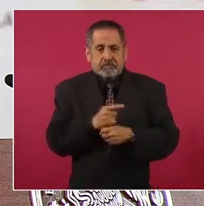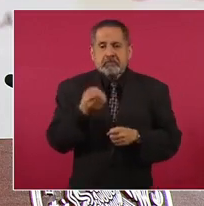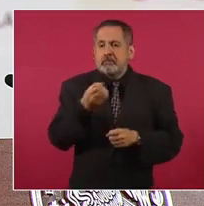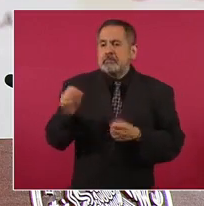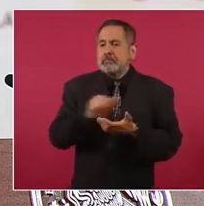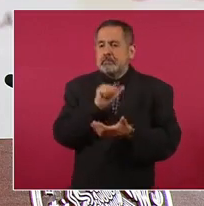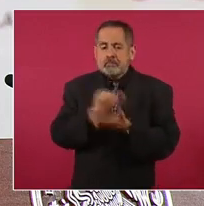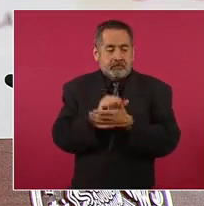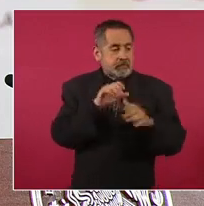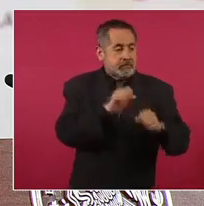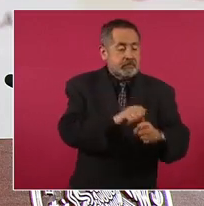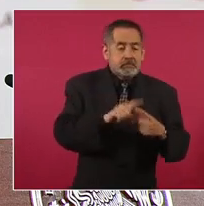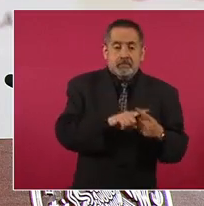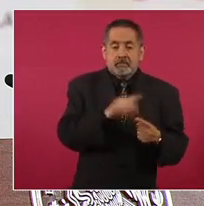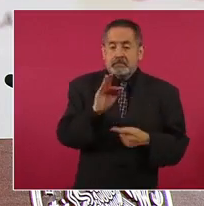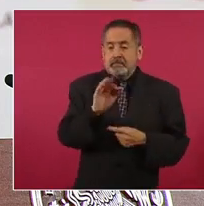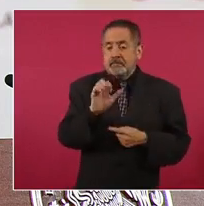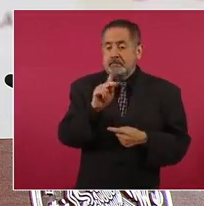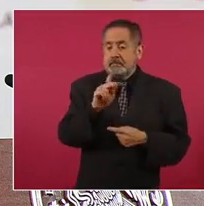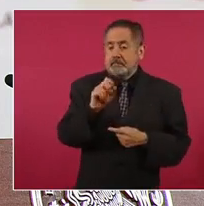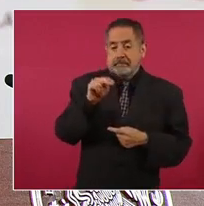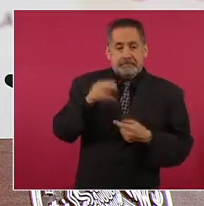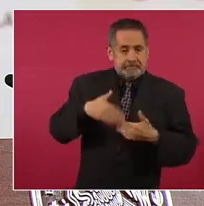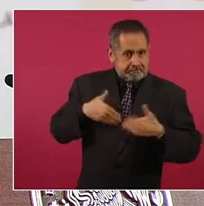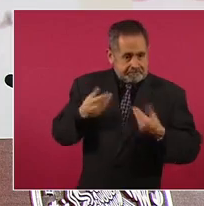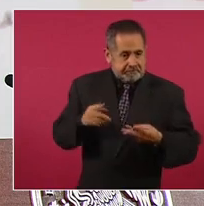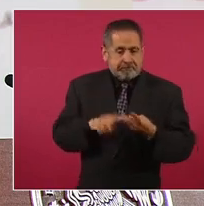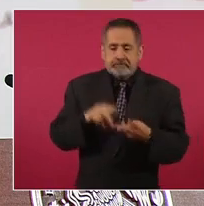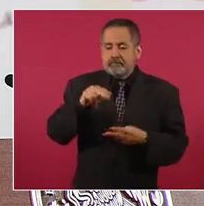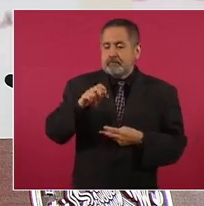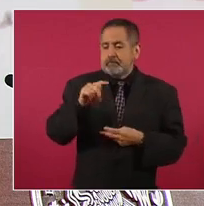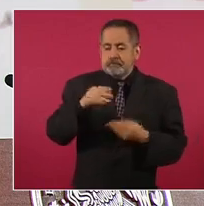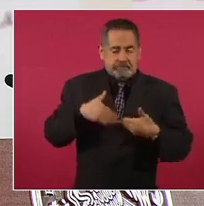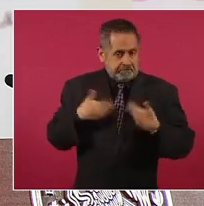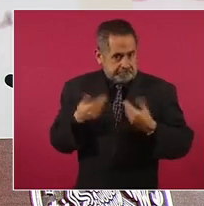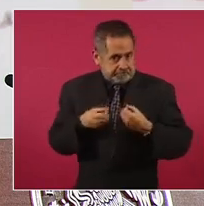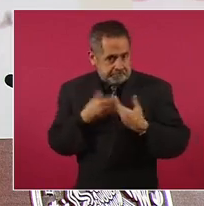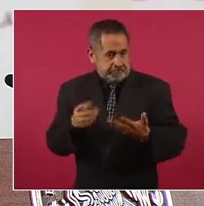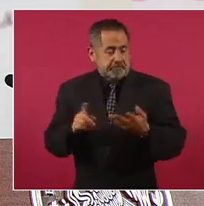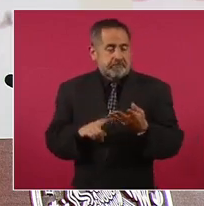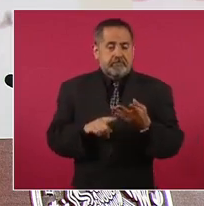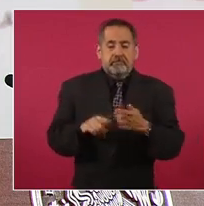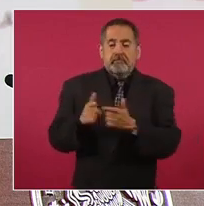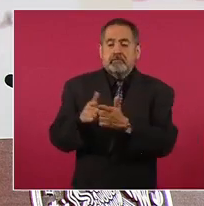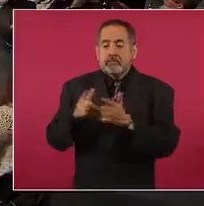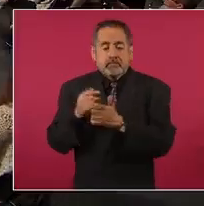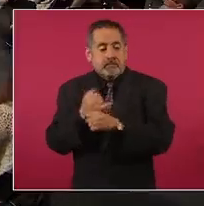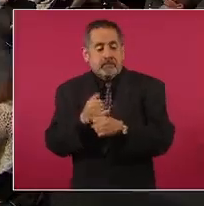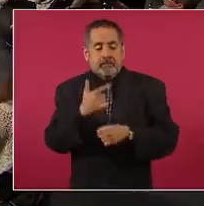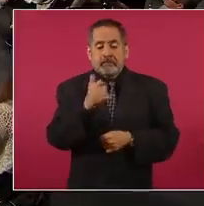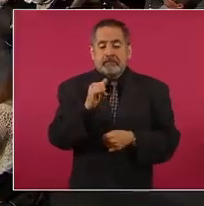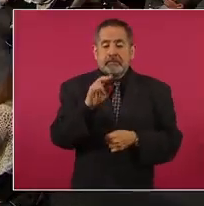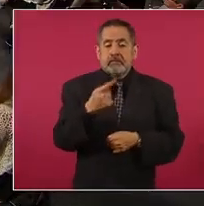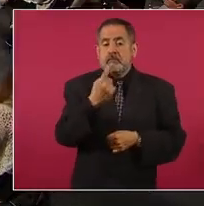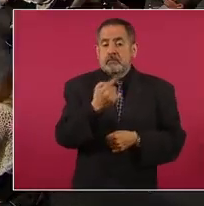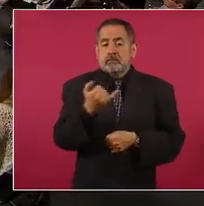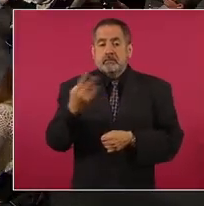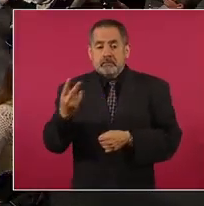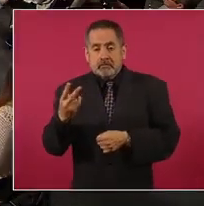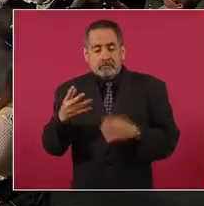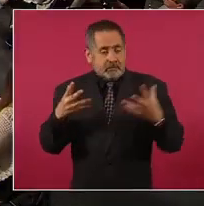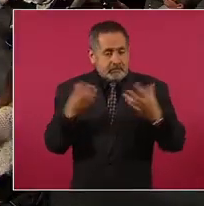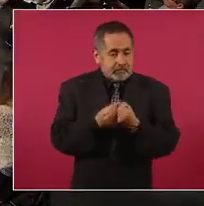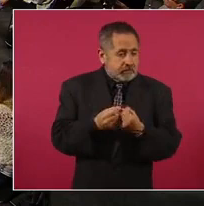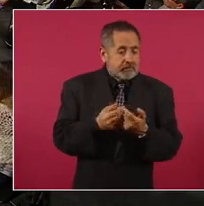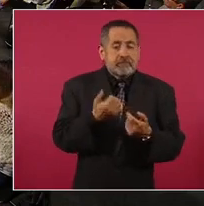el testimonio de Felipe N., la declaración de Neto, los informes del GIEI 1 y 2 e incluso